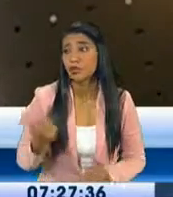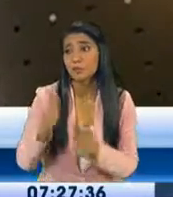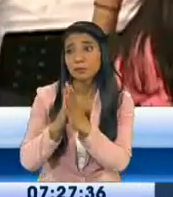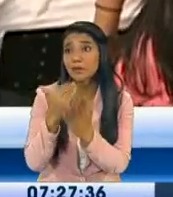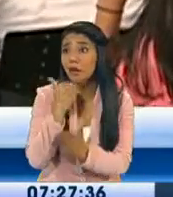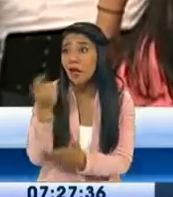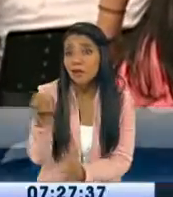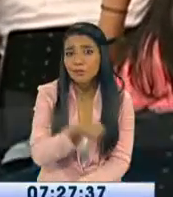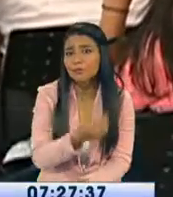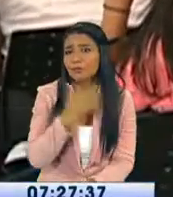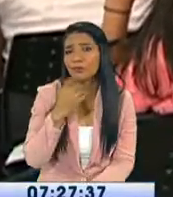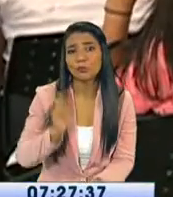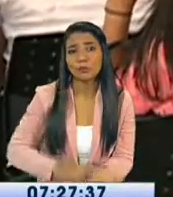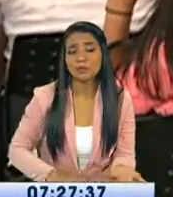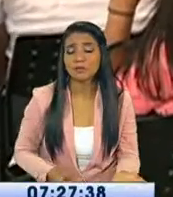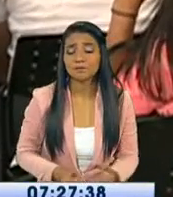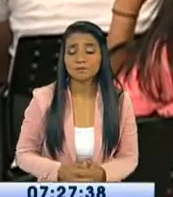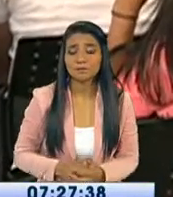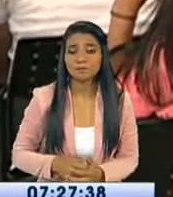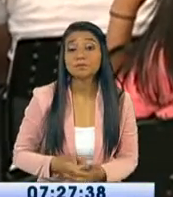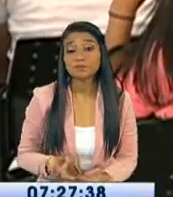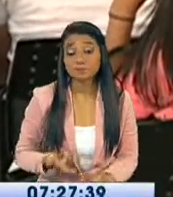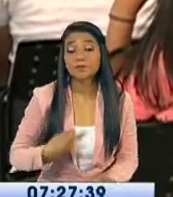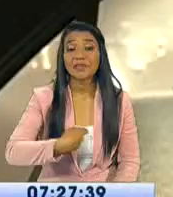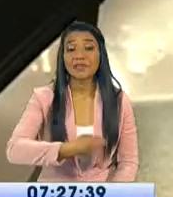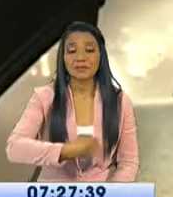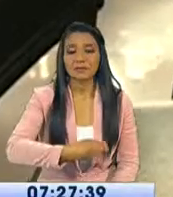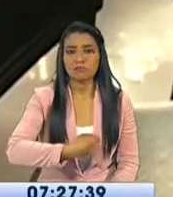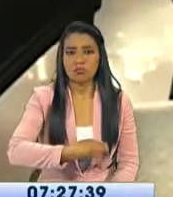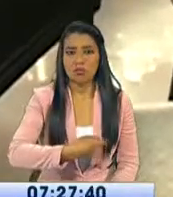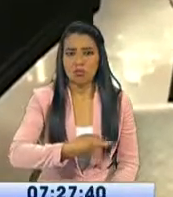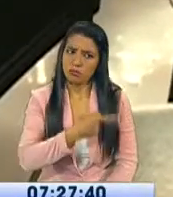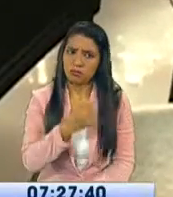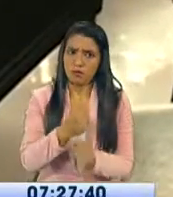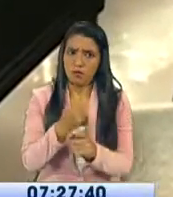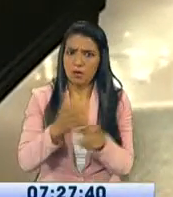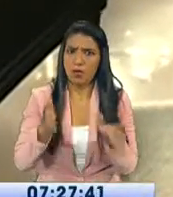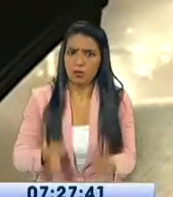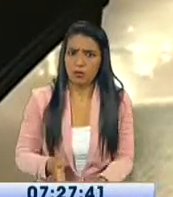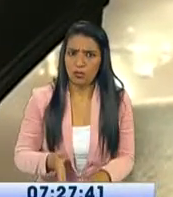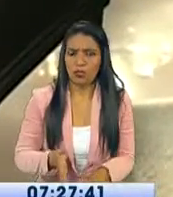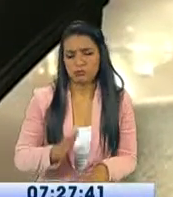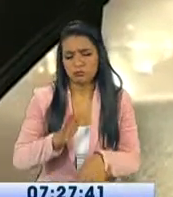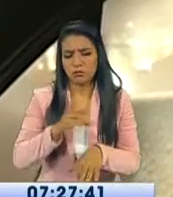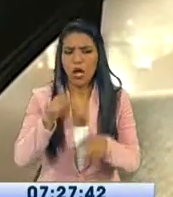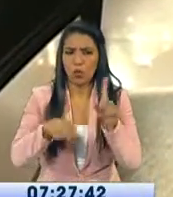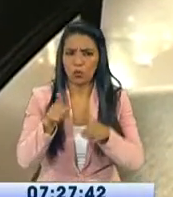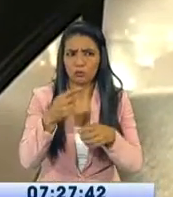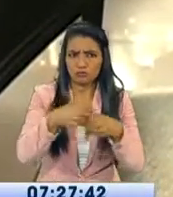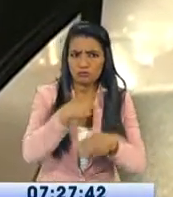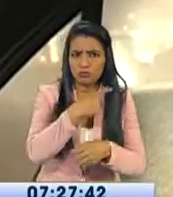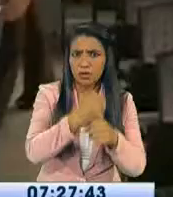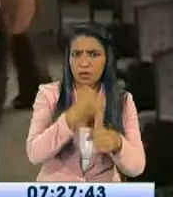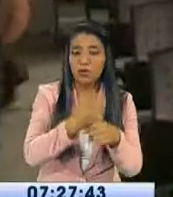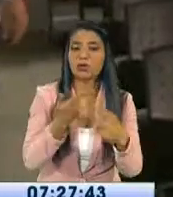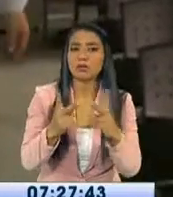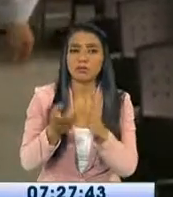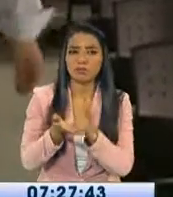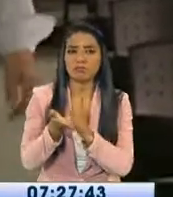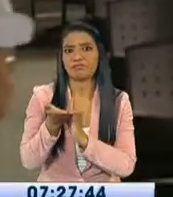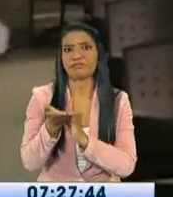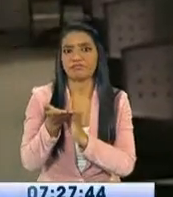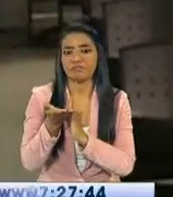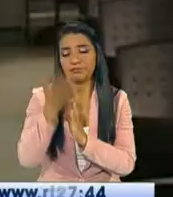se les puede pedir. El 14º sueldo bonificación escolar que reciben los trabajadores en relación de dependencia también se altera, ya que su